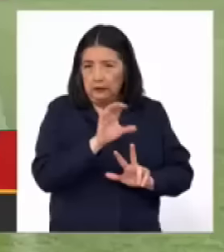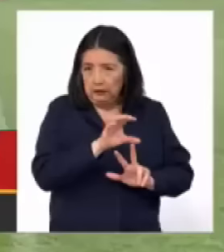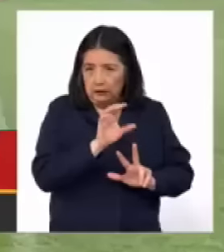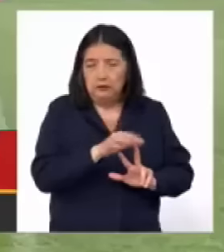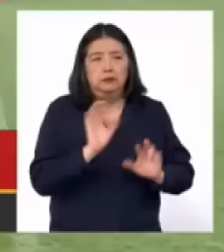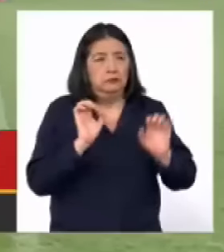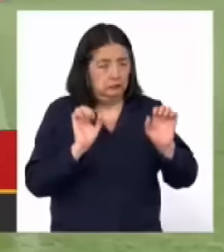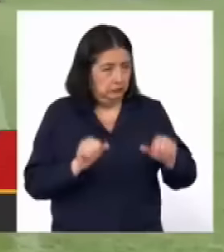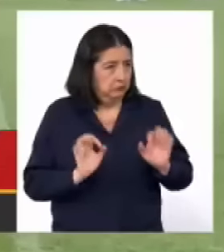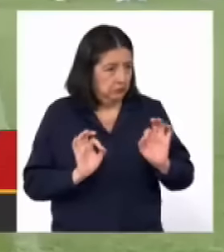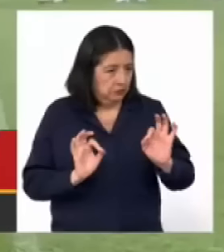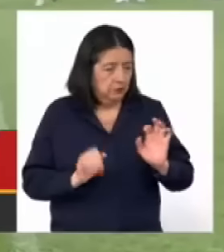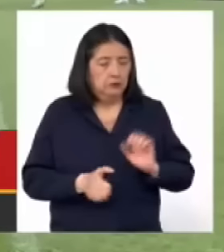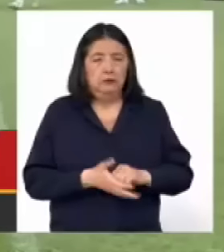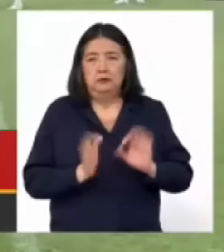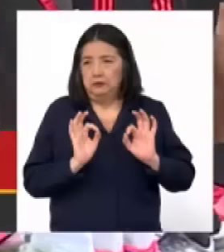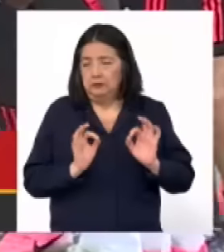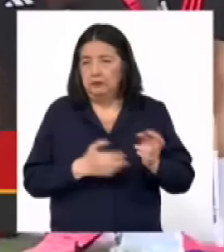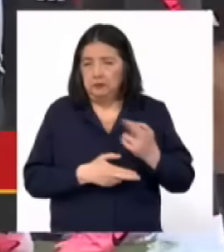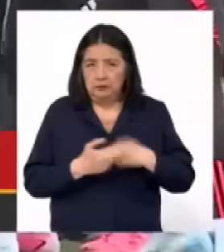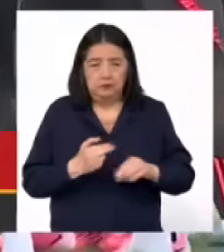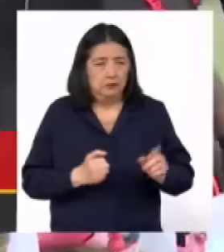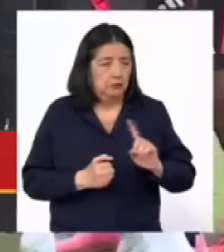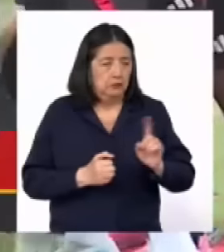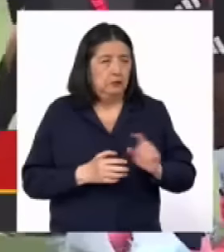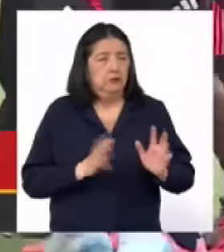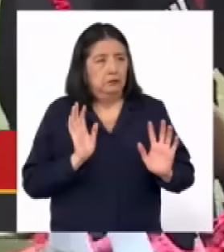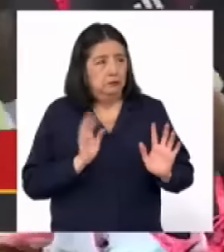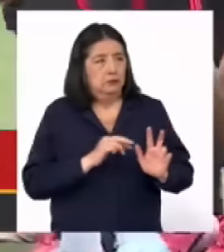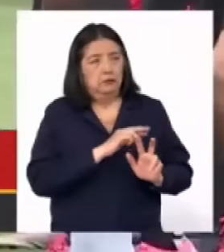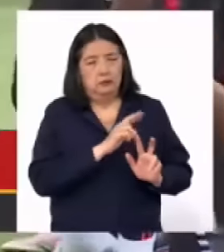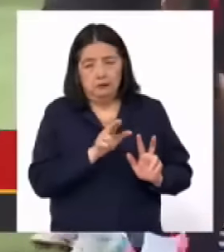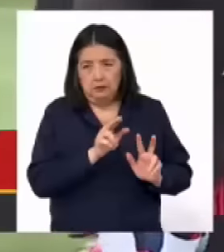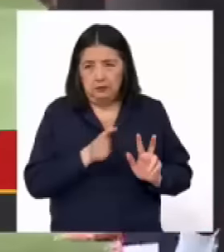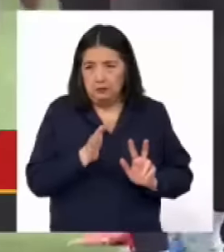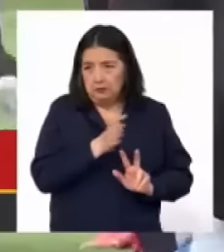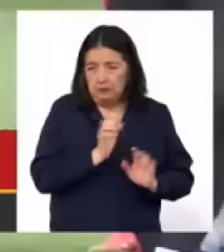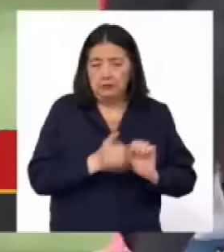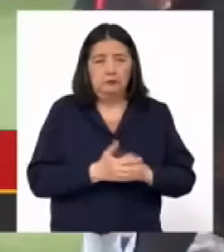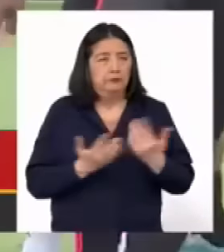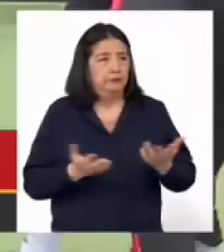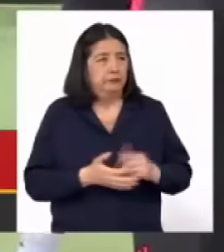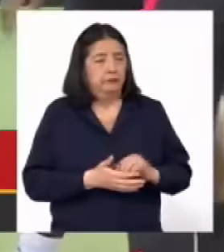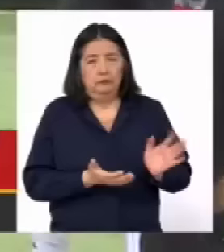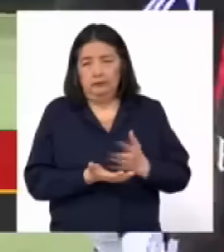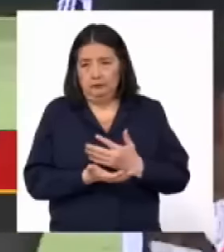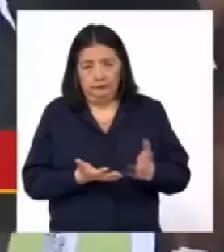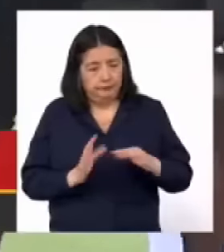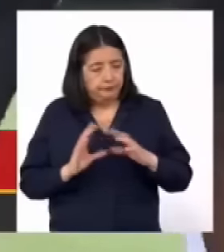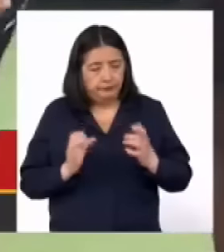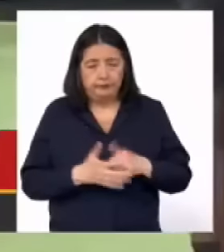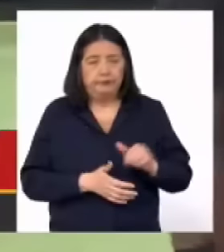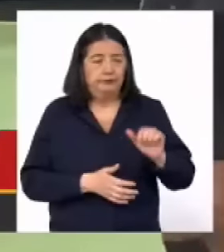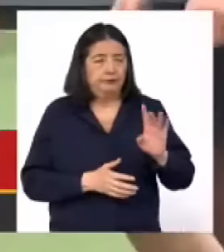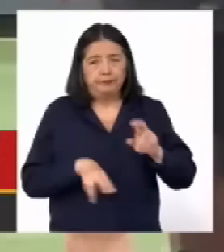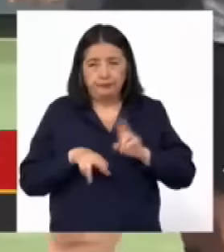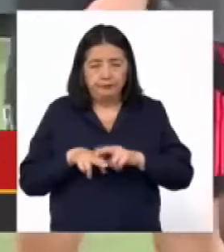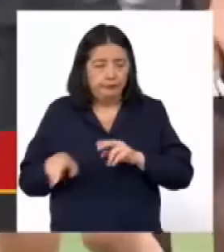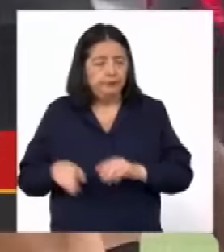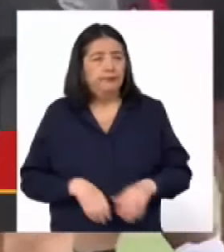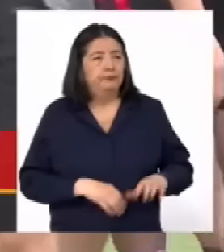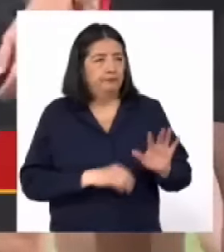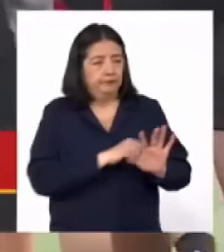a su posición habitual de stopper por izquierda, deja de ser carrilero por izquierda para ser stopper por izquierda. No está en el equipo Abraham, va a la banca.